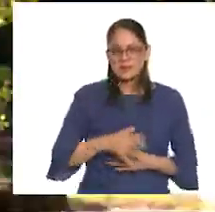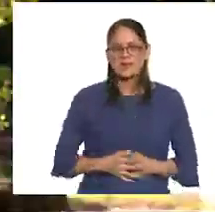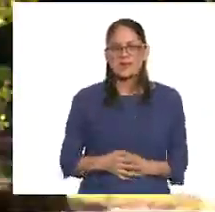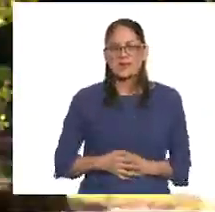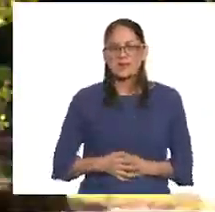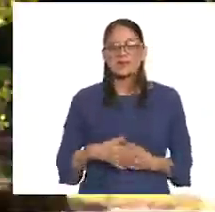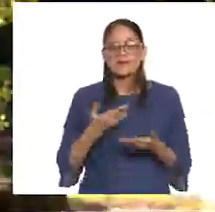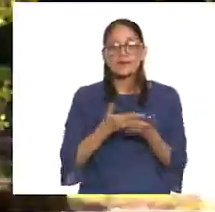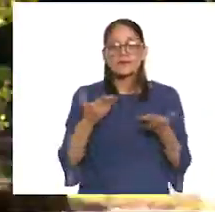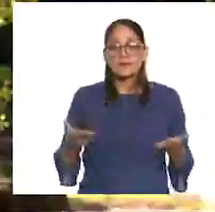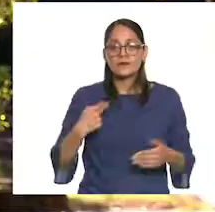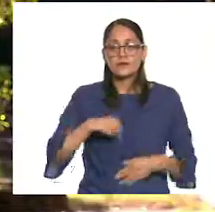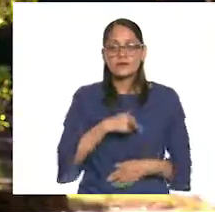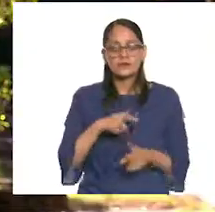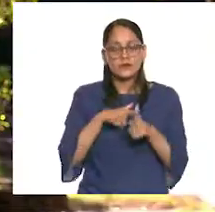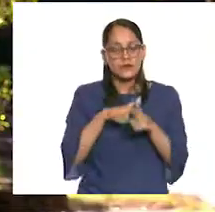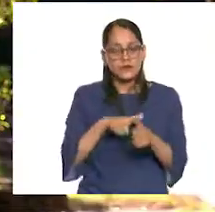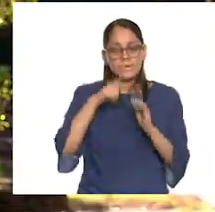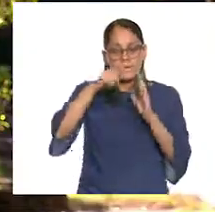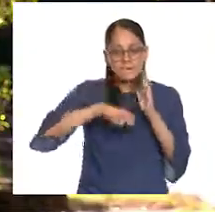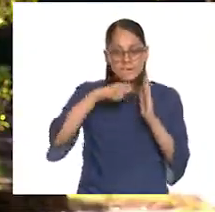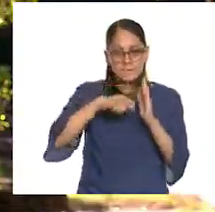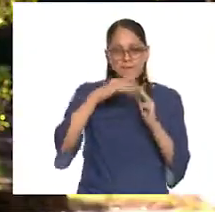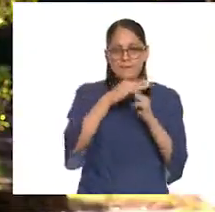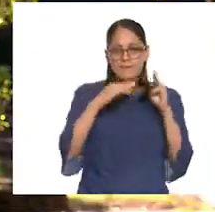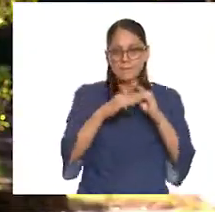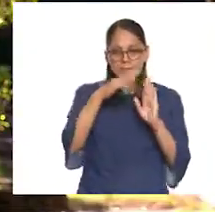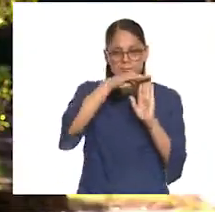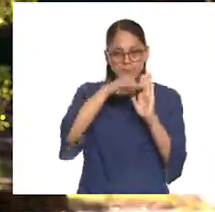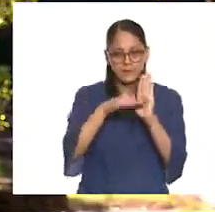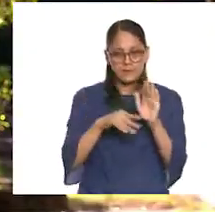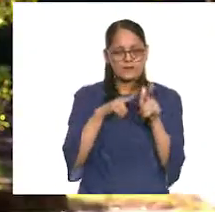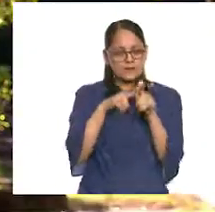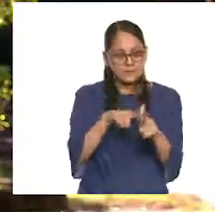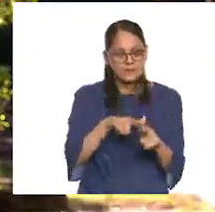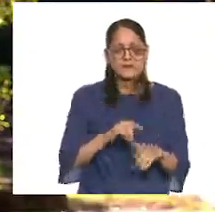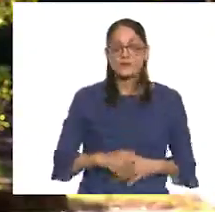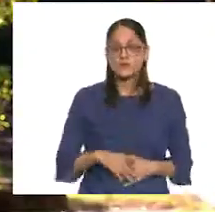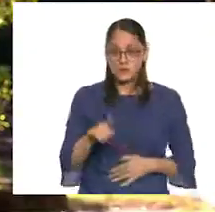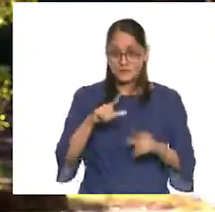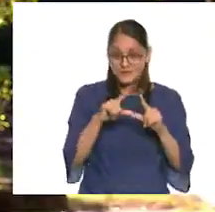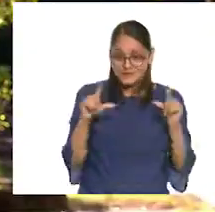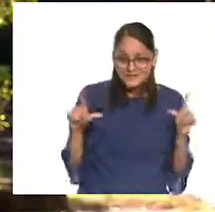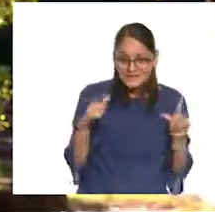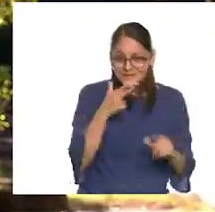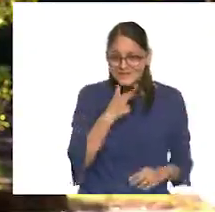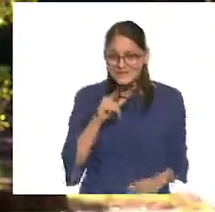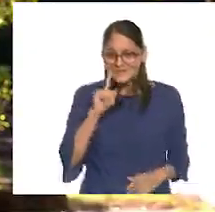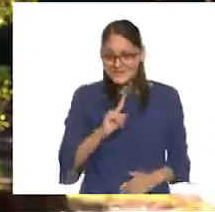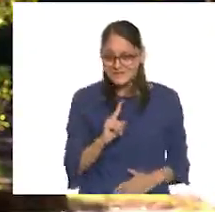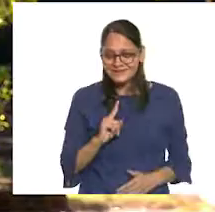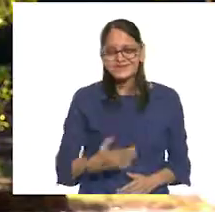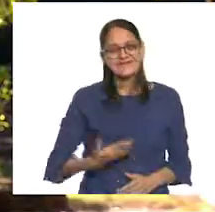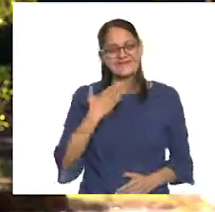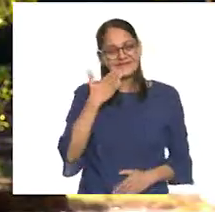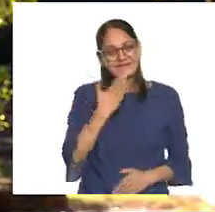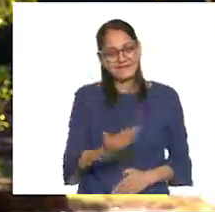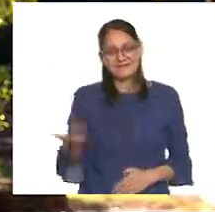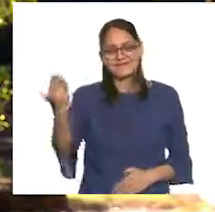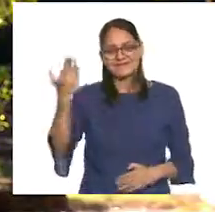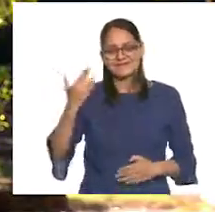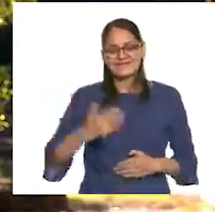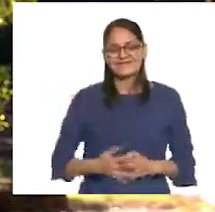Ahora es momento de seguir con el programa de hoy. ¿Listas? ¿Listos?